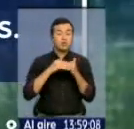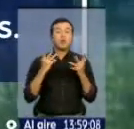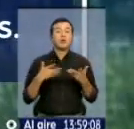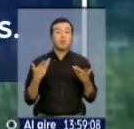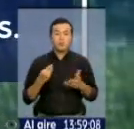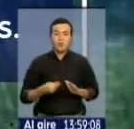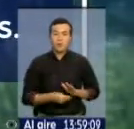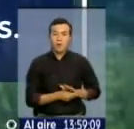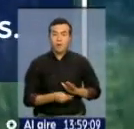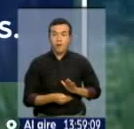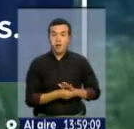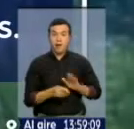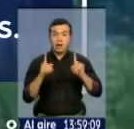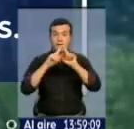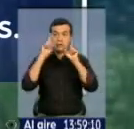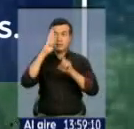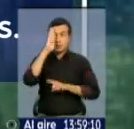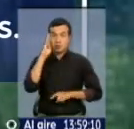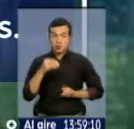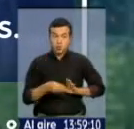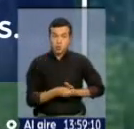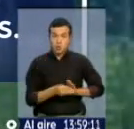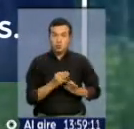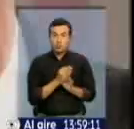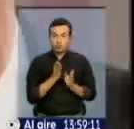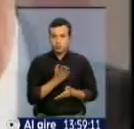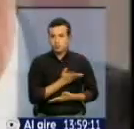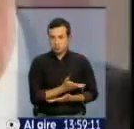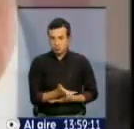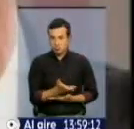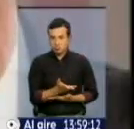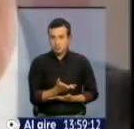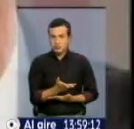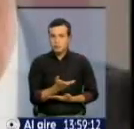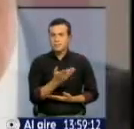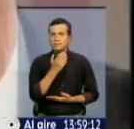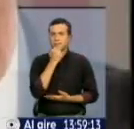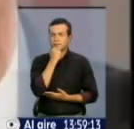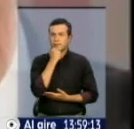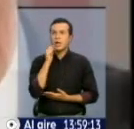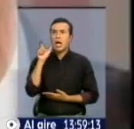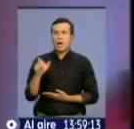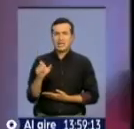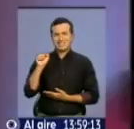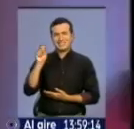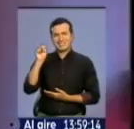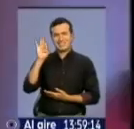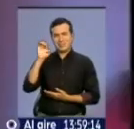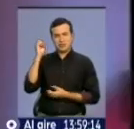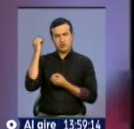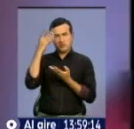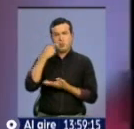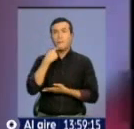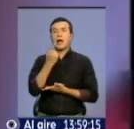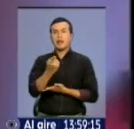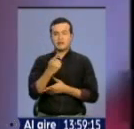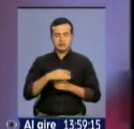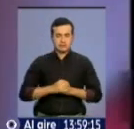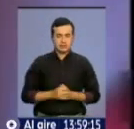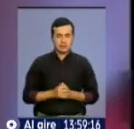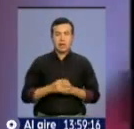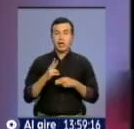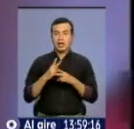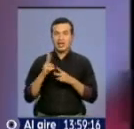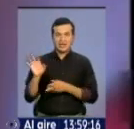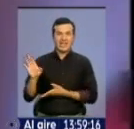de los sobornos que Odebrecht entregó a funcionarios en nuestro país. Teoría que gana sustento con la declaración realizada por José Concienciado Santos, ex